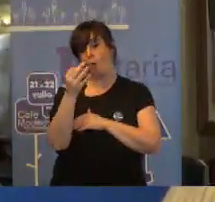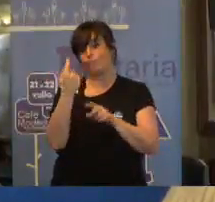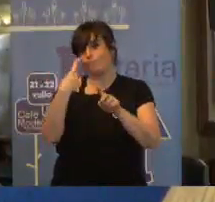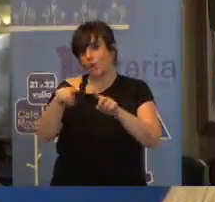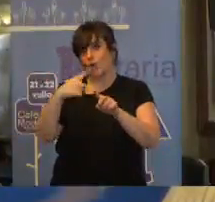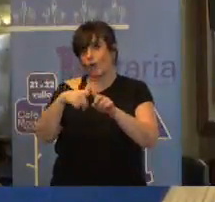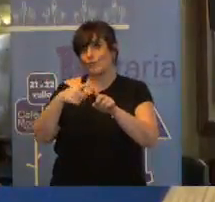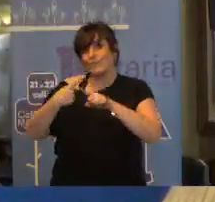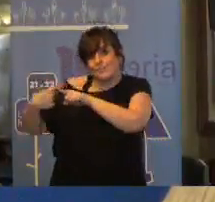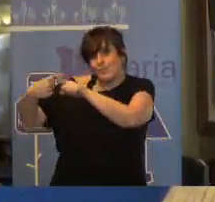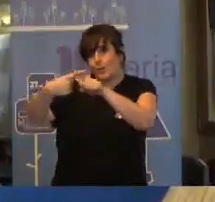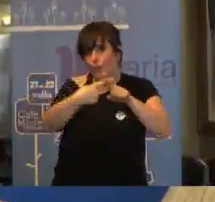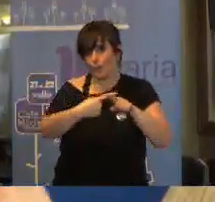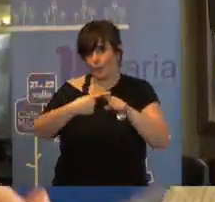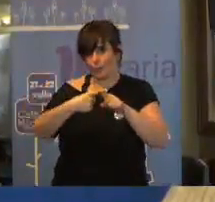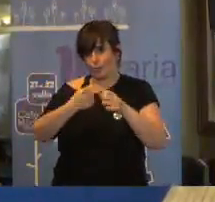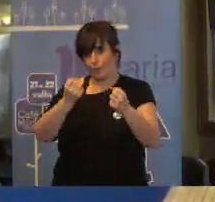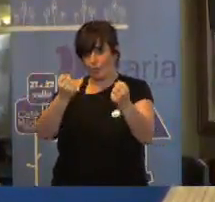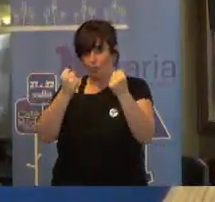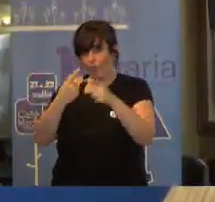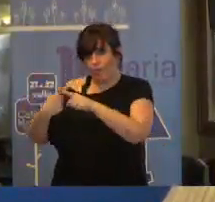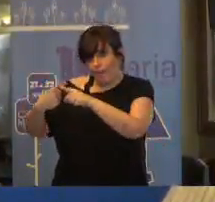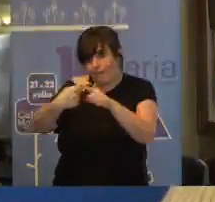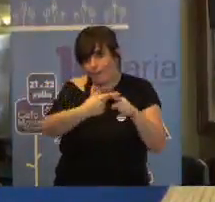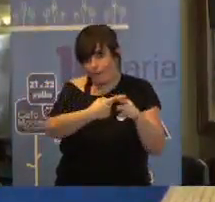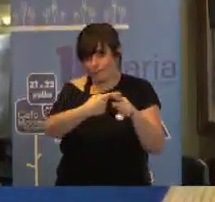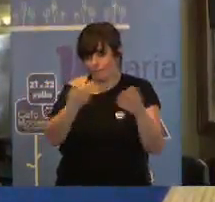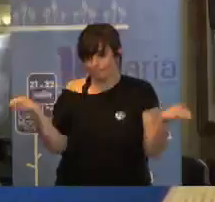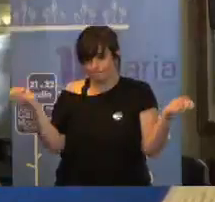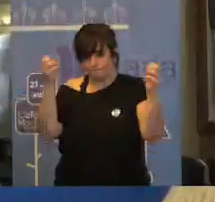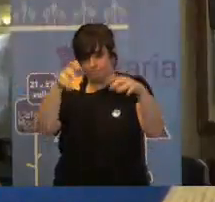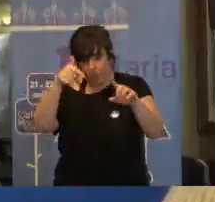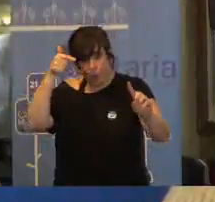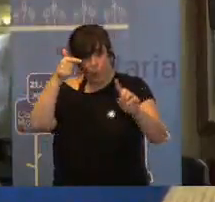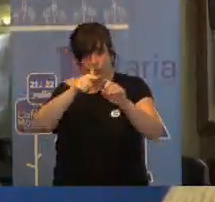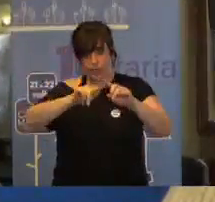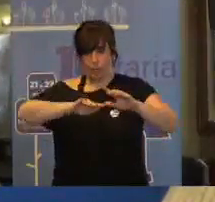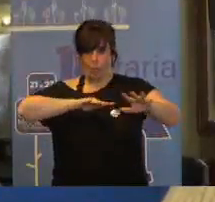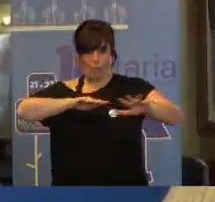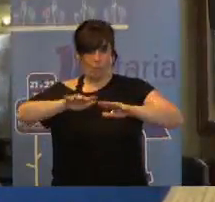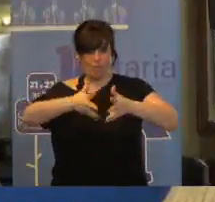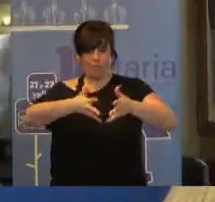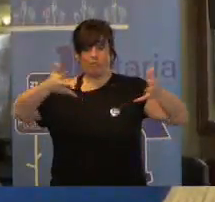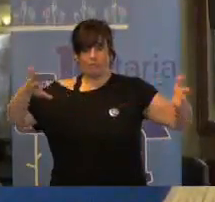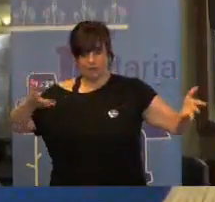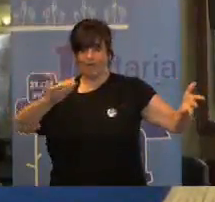para facer desto un movimento máis amplo que chegue a todos os concellos e poder